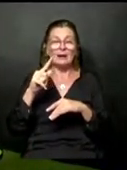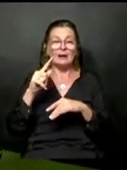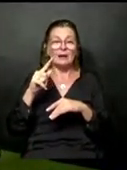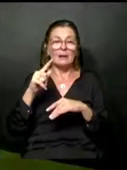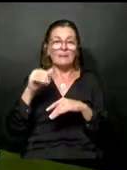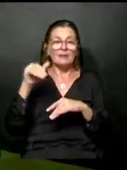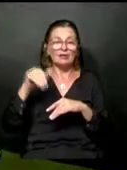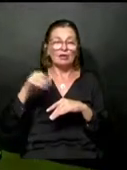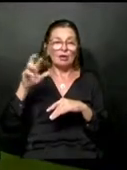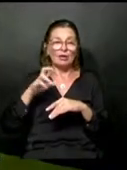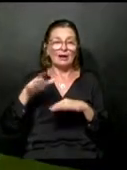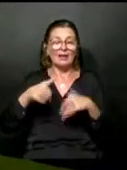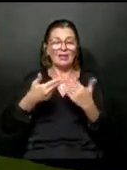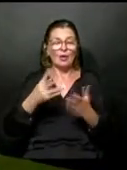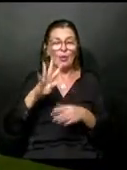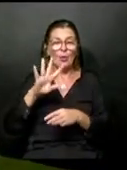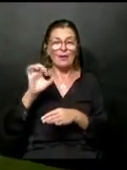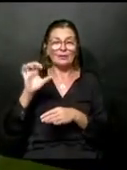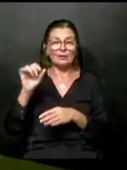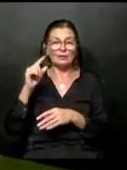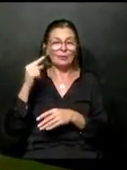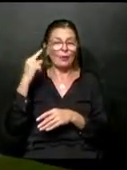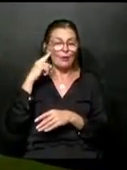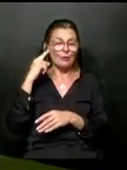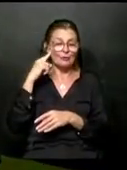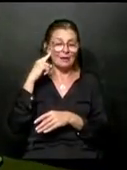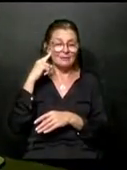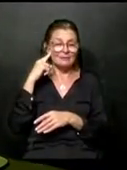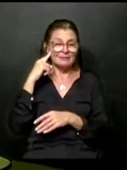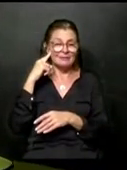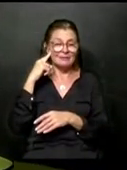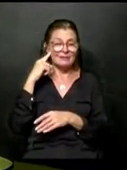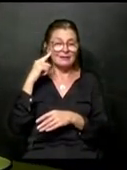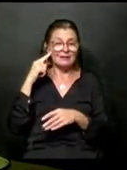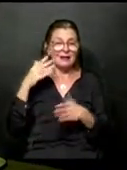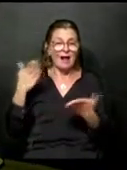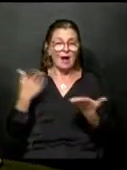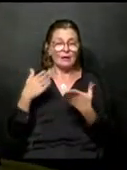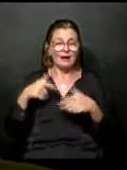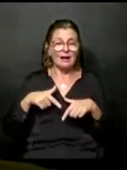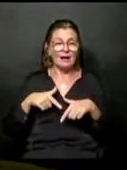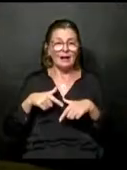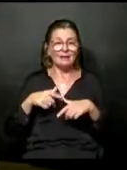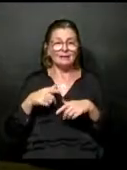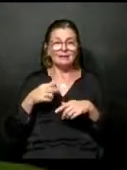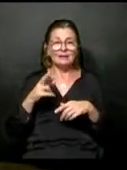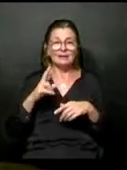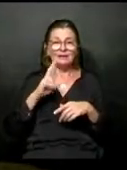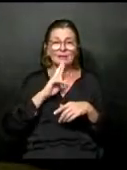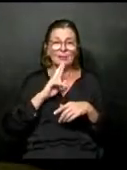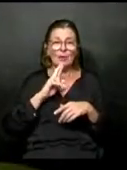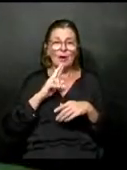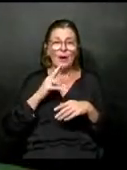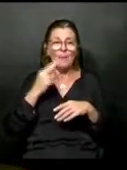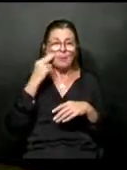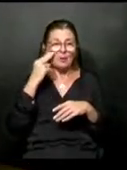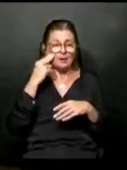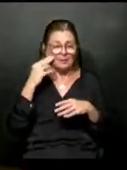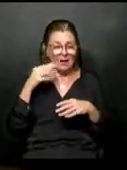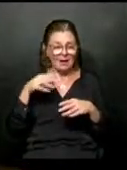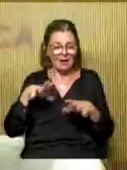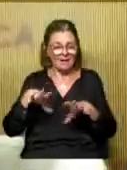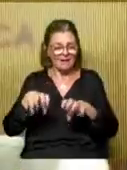400. Y tengo que escuchar a la actual administración que dice que están resolviendo el problema de los asentamientos. Por otra